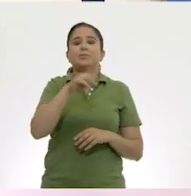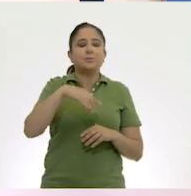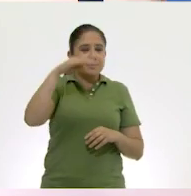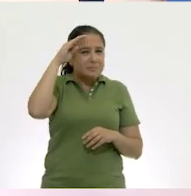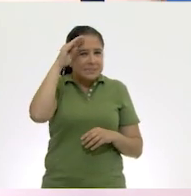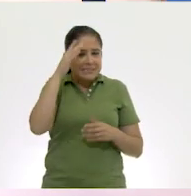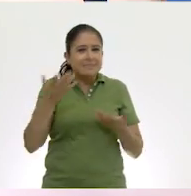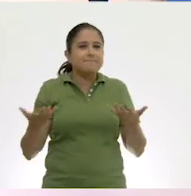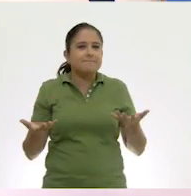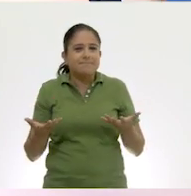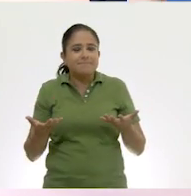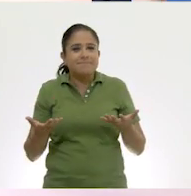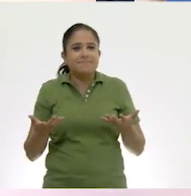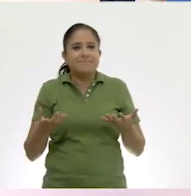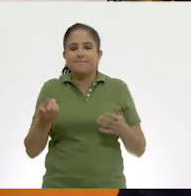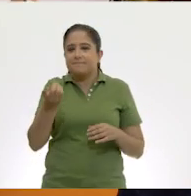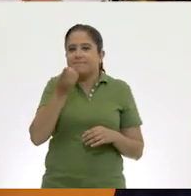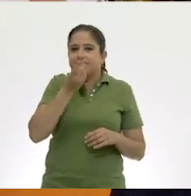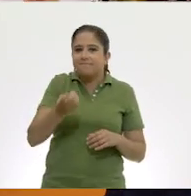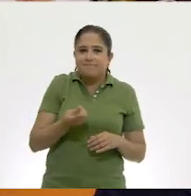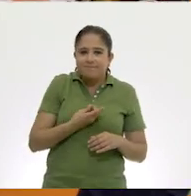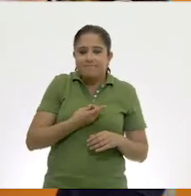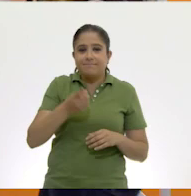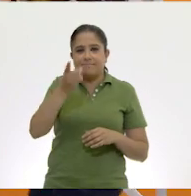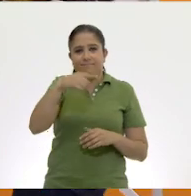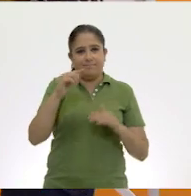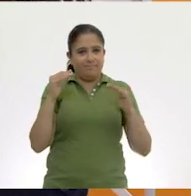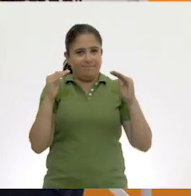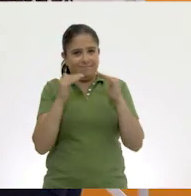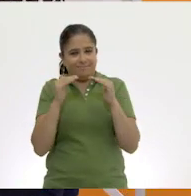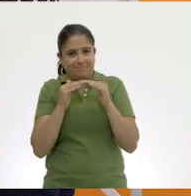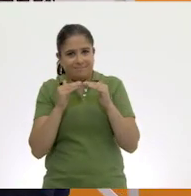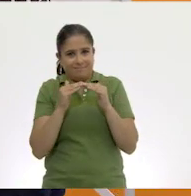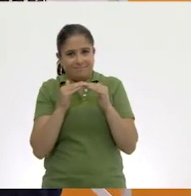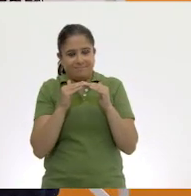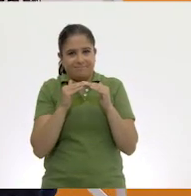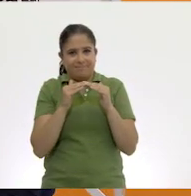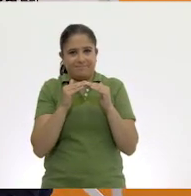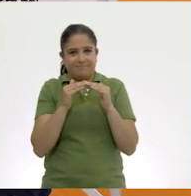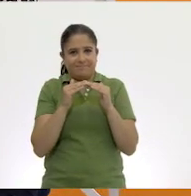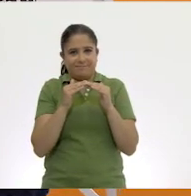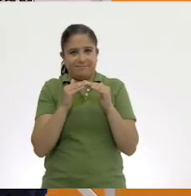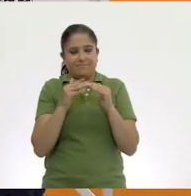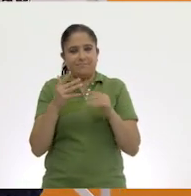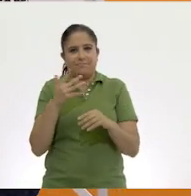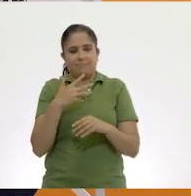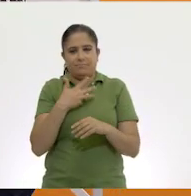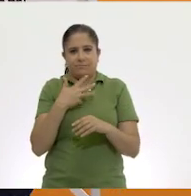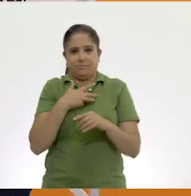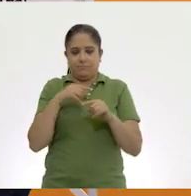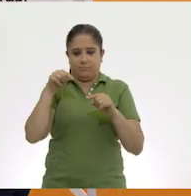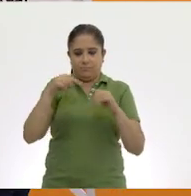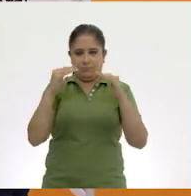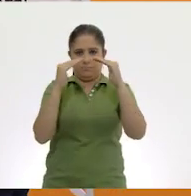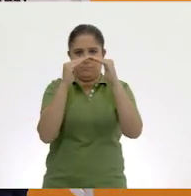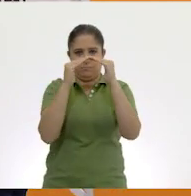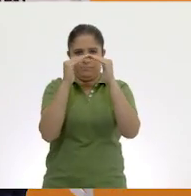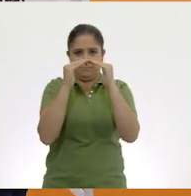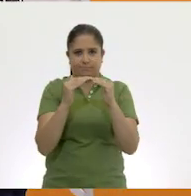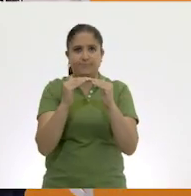nos dices si tu casa está ubicada aquí